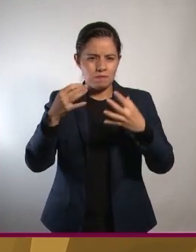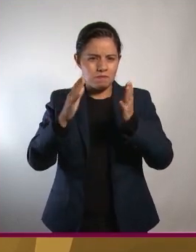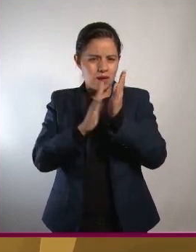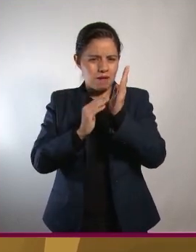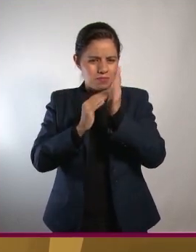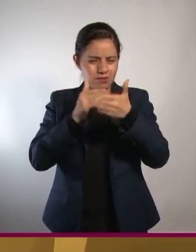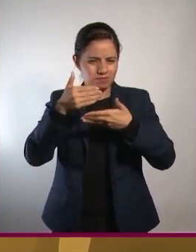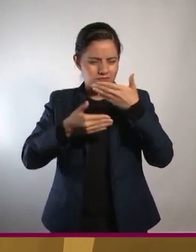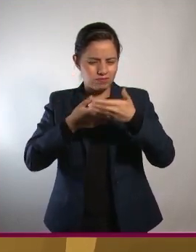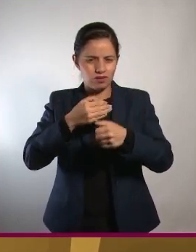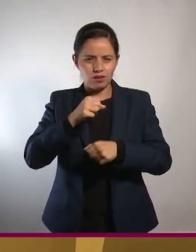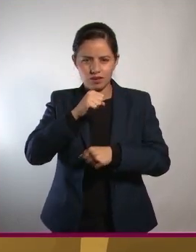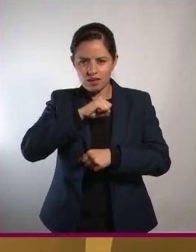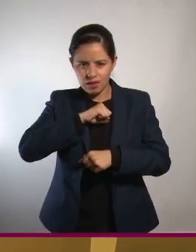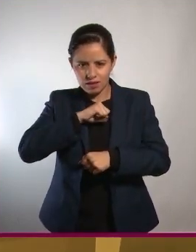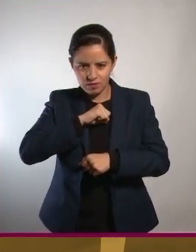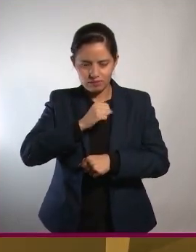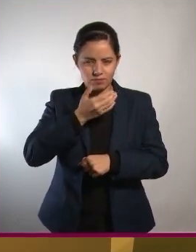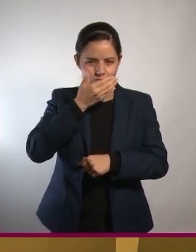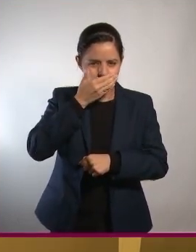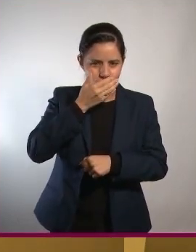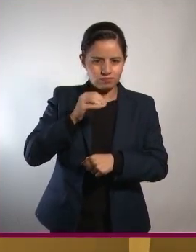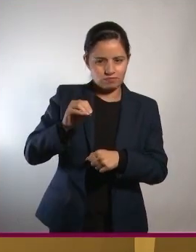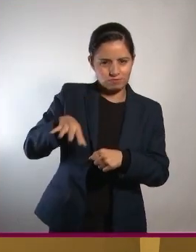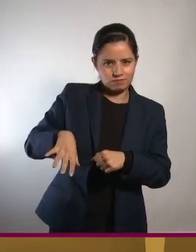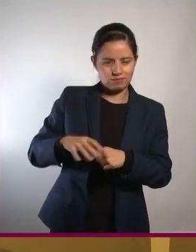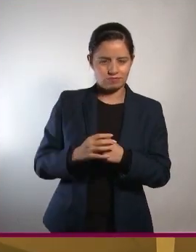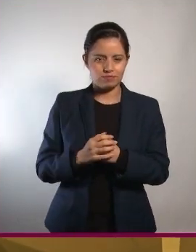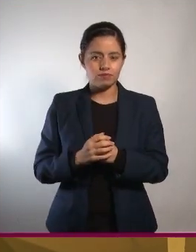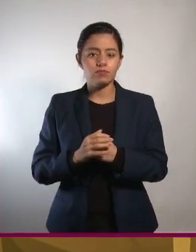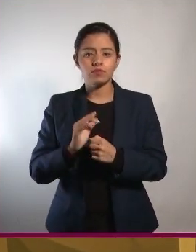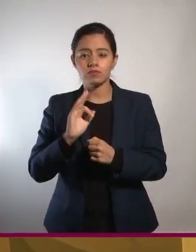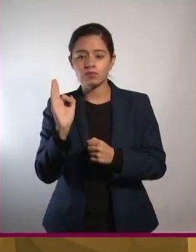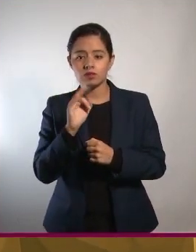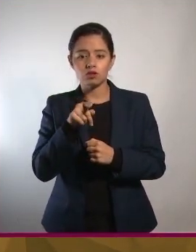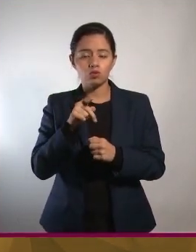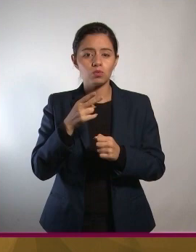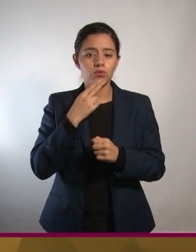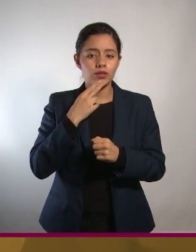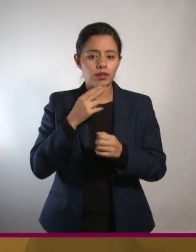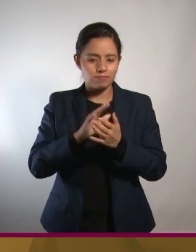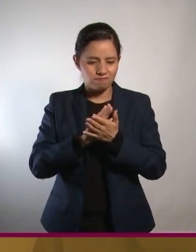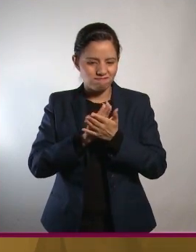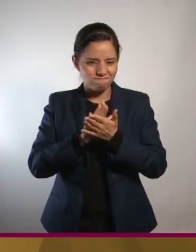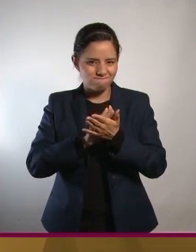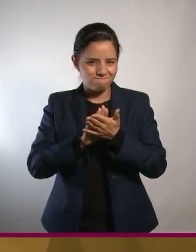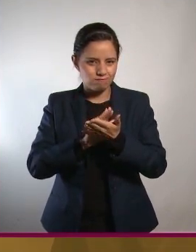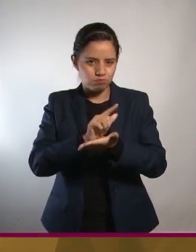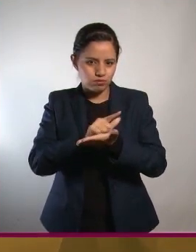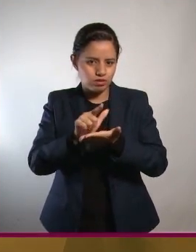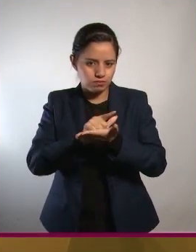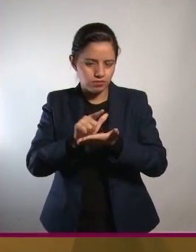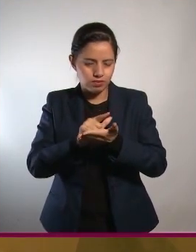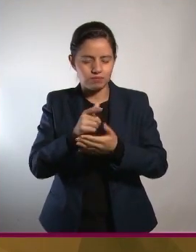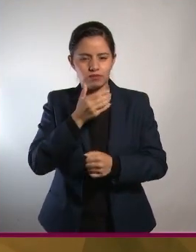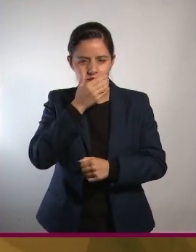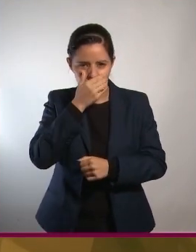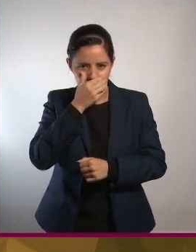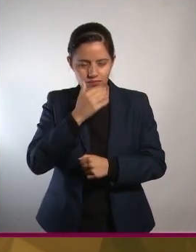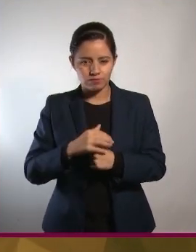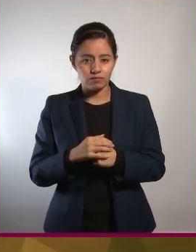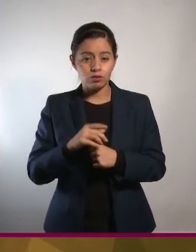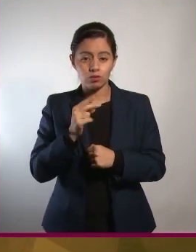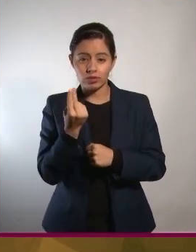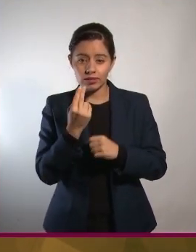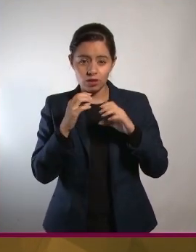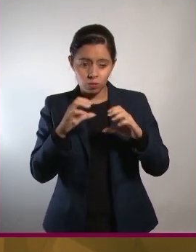cuando estornude o tosa y deséchelo adecuadamente. Si usa un pañuelo, lávelo después de usarlo. Si necesita que alguien lo cuide,